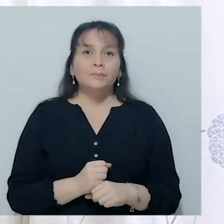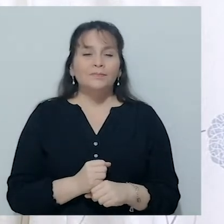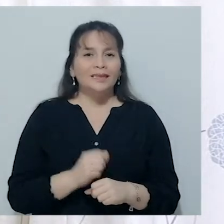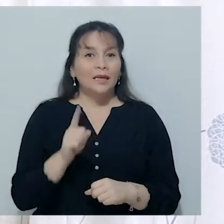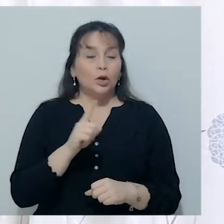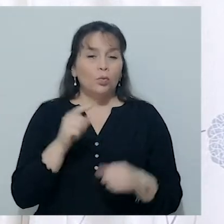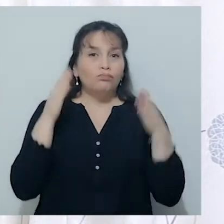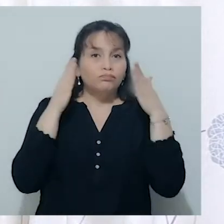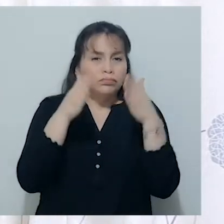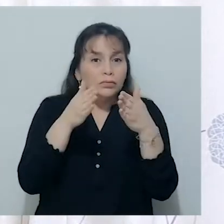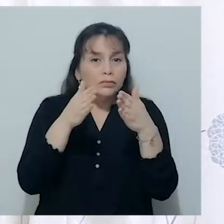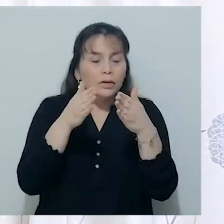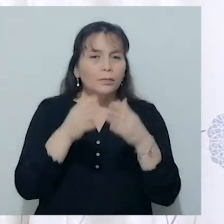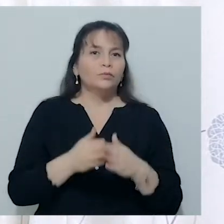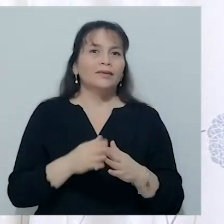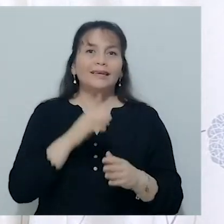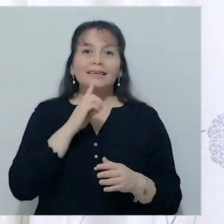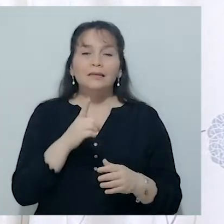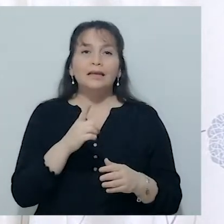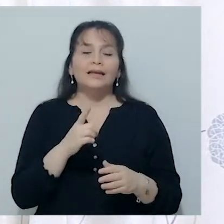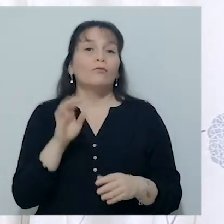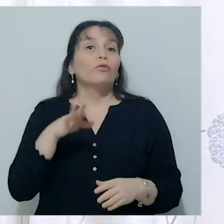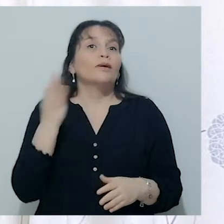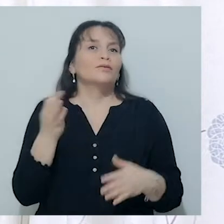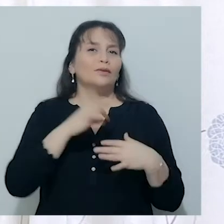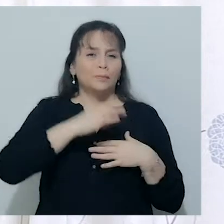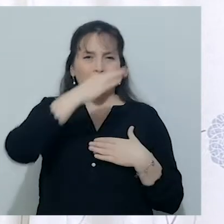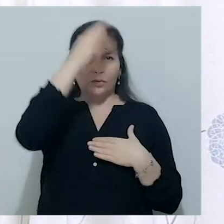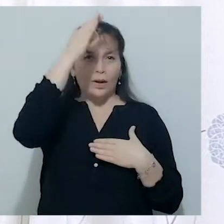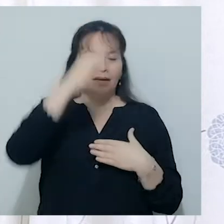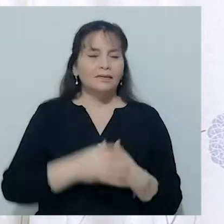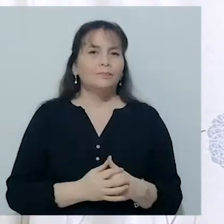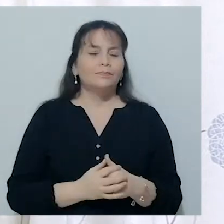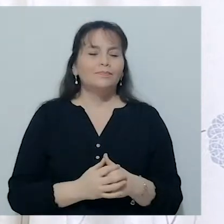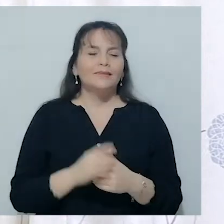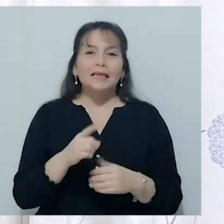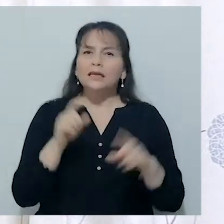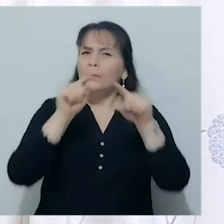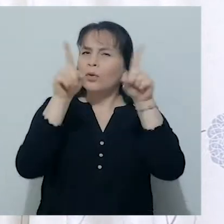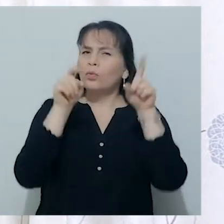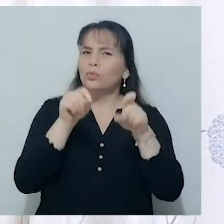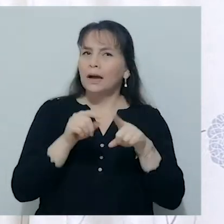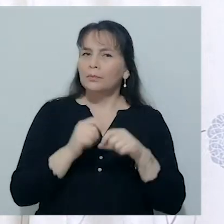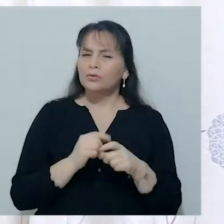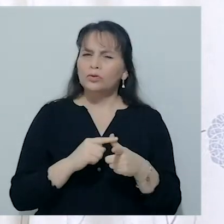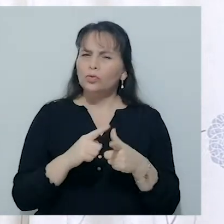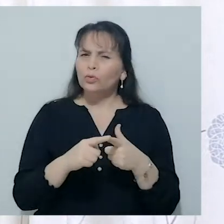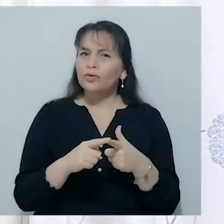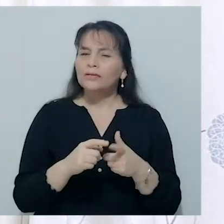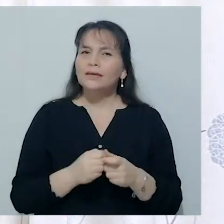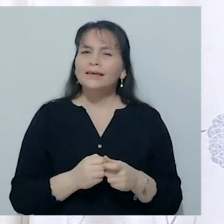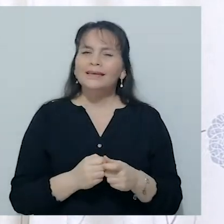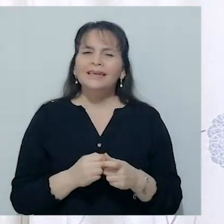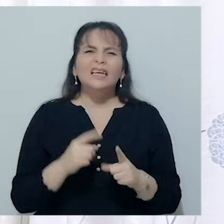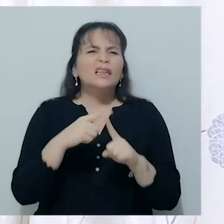poca atención es a la formación espiritual. De allí que surge la pregunta entonces,